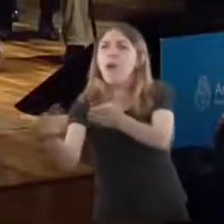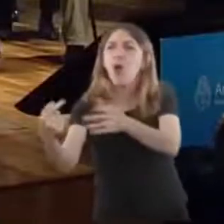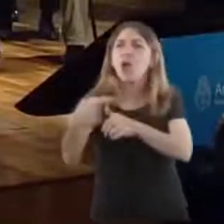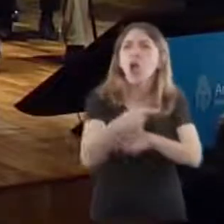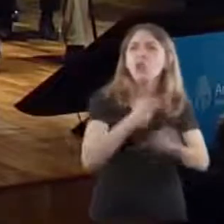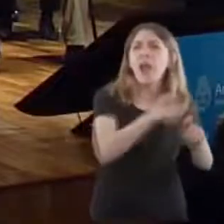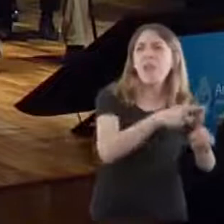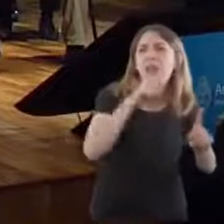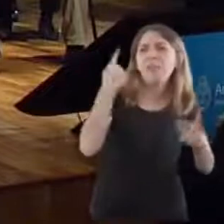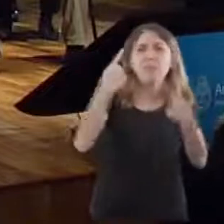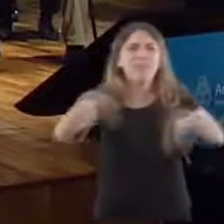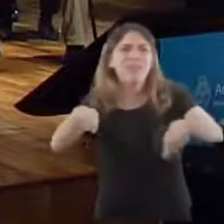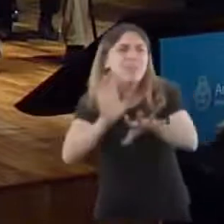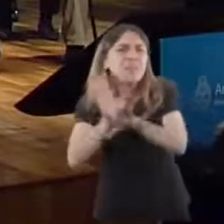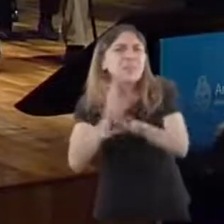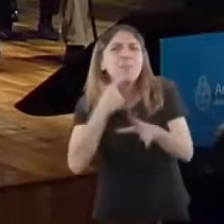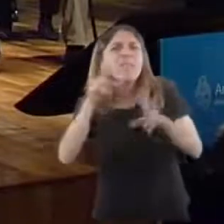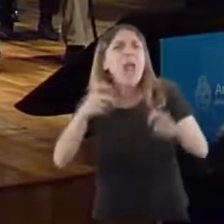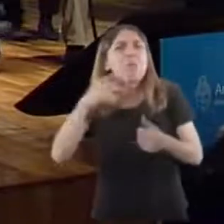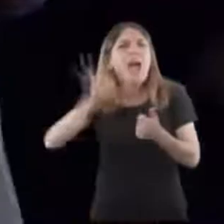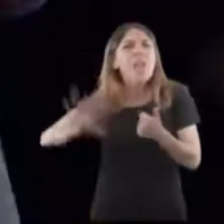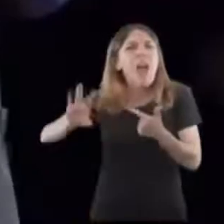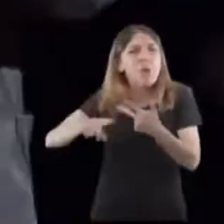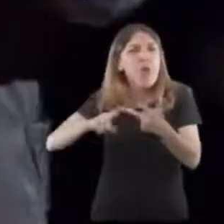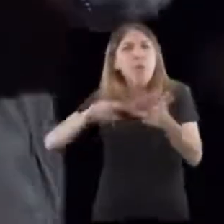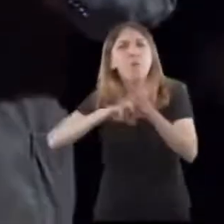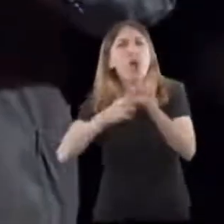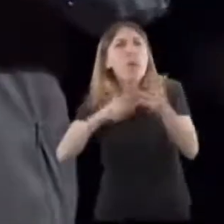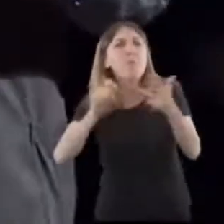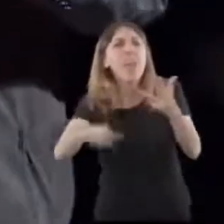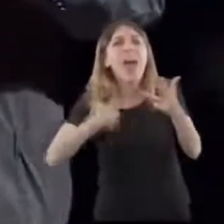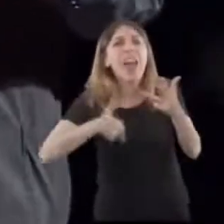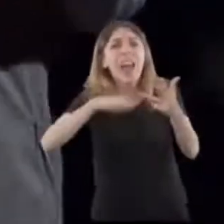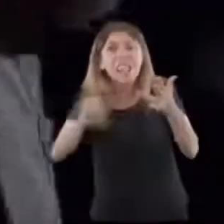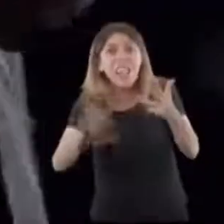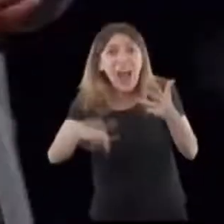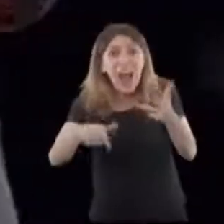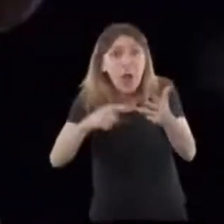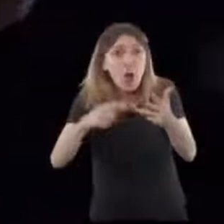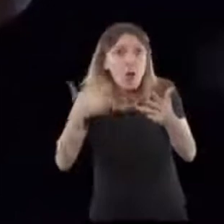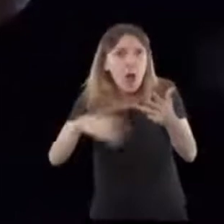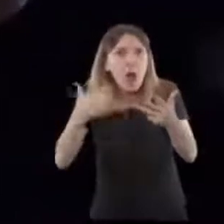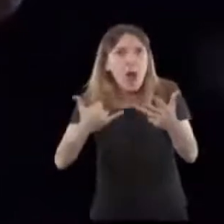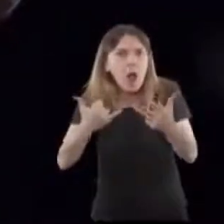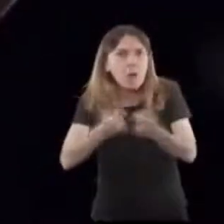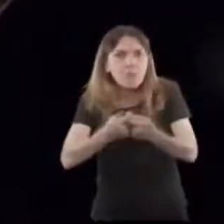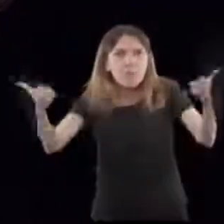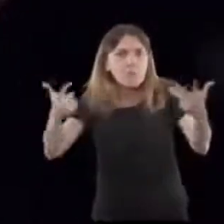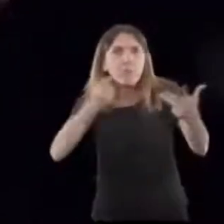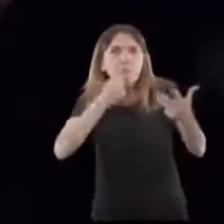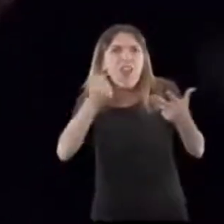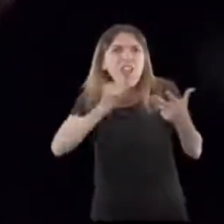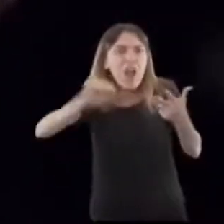falta de actividad el tema del endeudamiento los problemas que tenemos en argentina en este momento que nos acosan como la